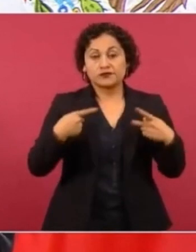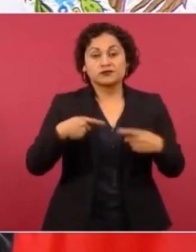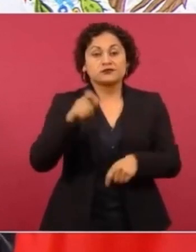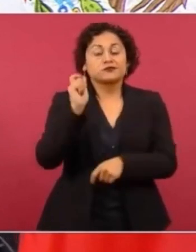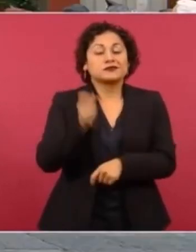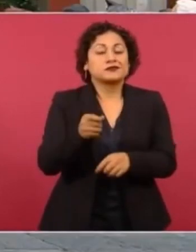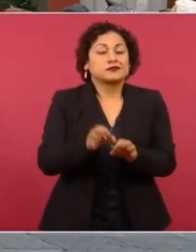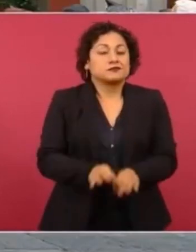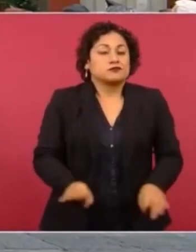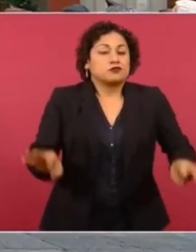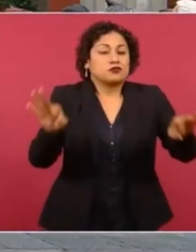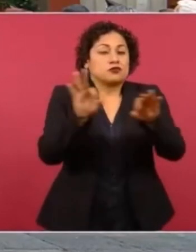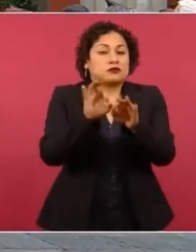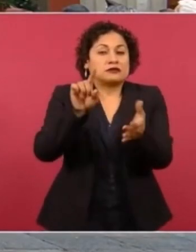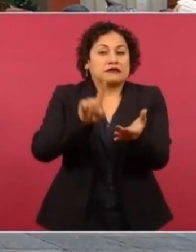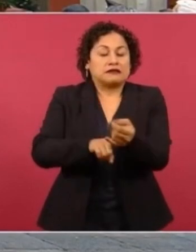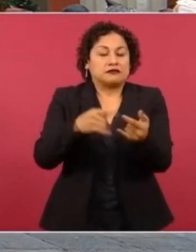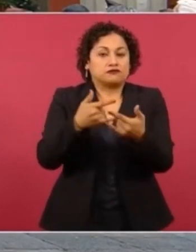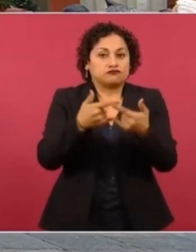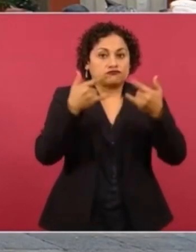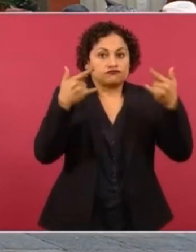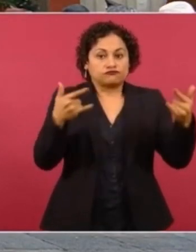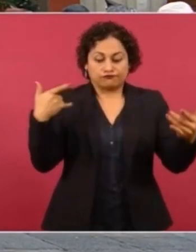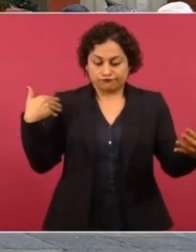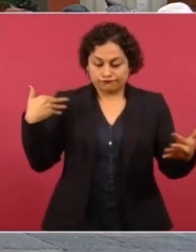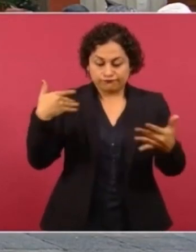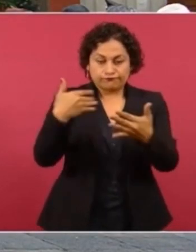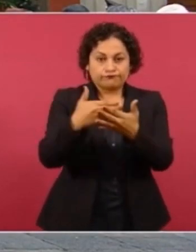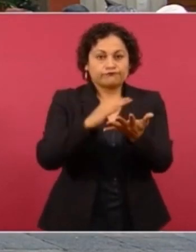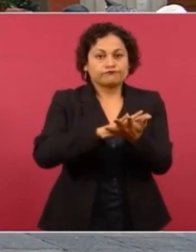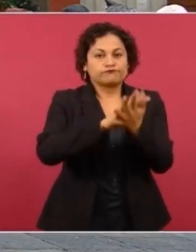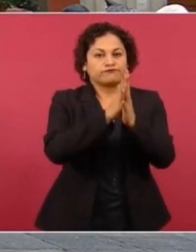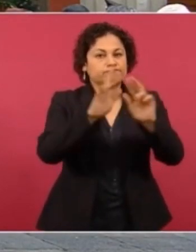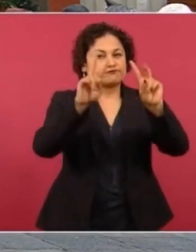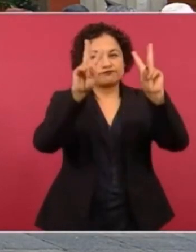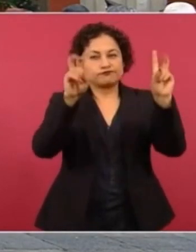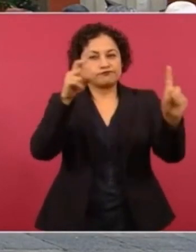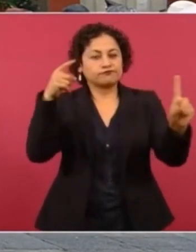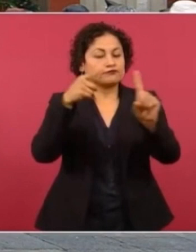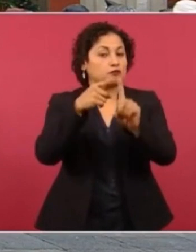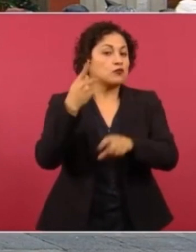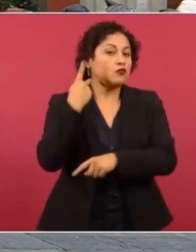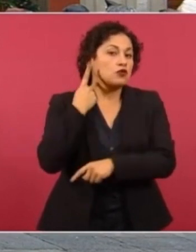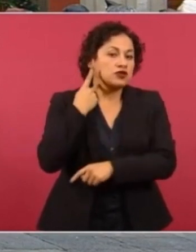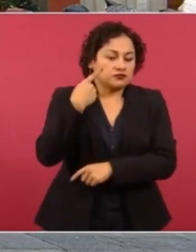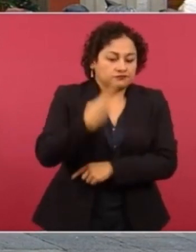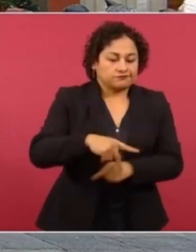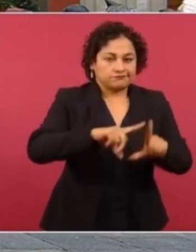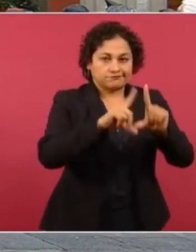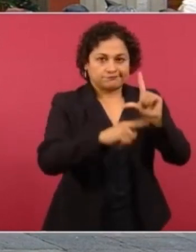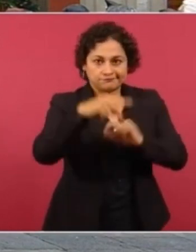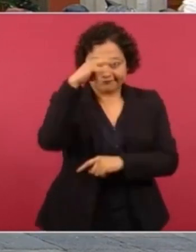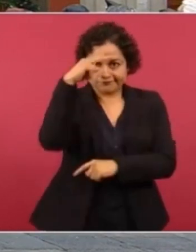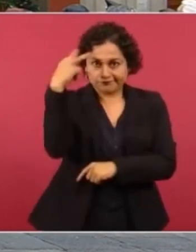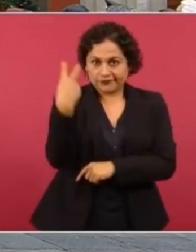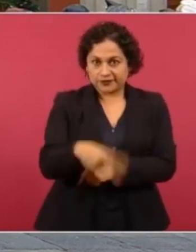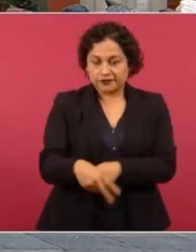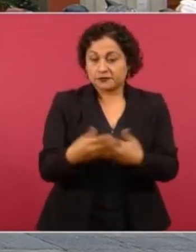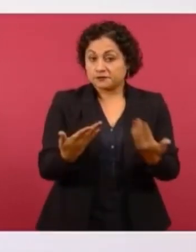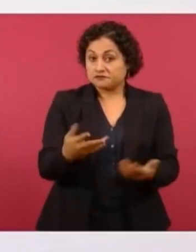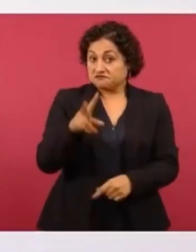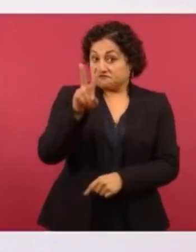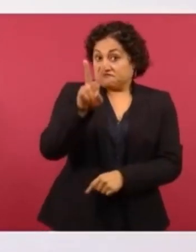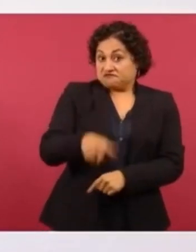personajes centrales de la evolución política del estado mexicano en cierto sentido quizás el más